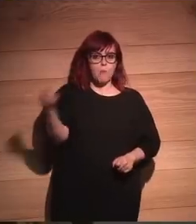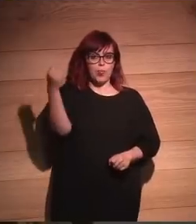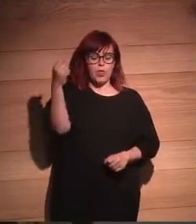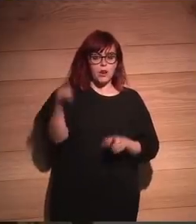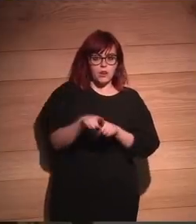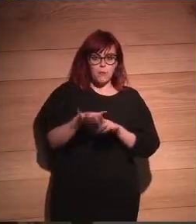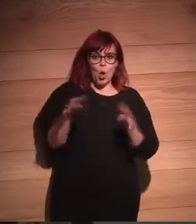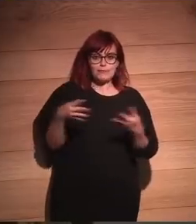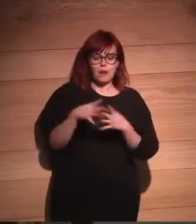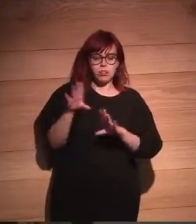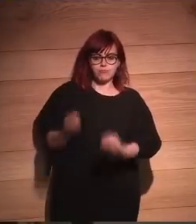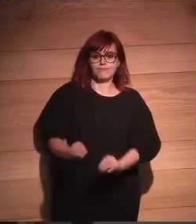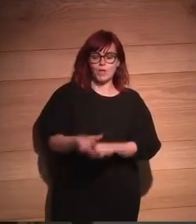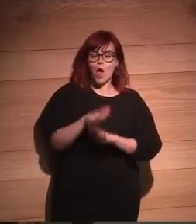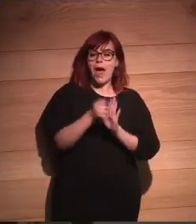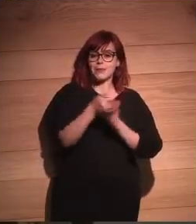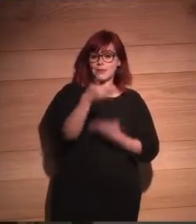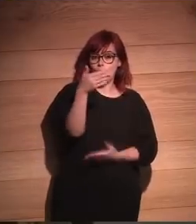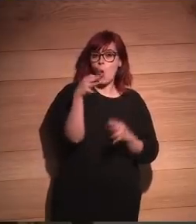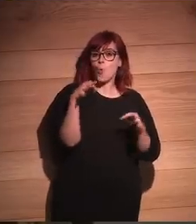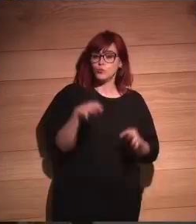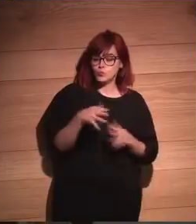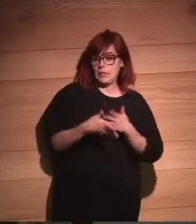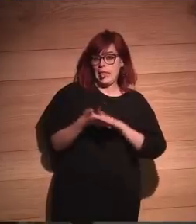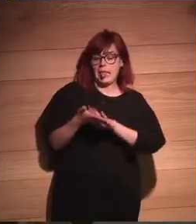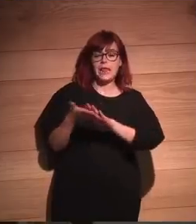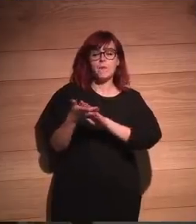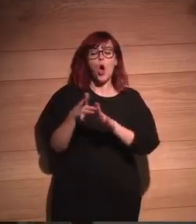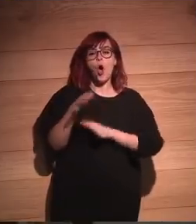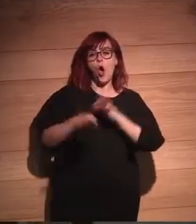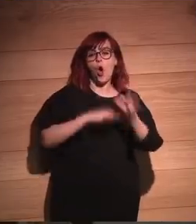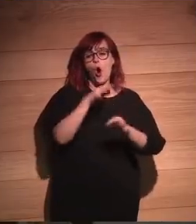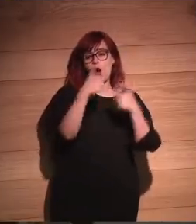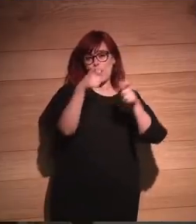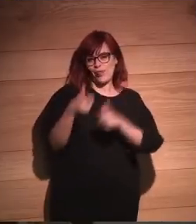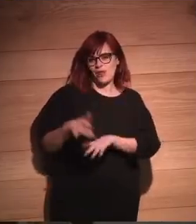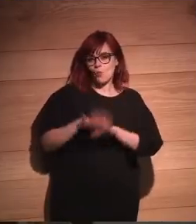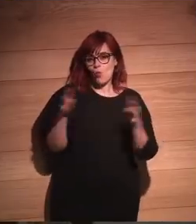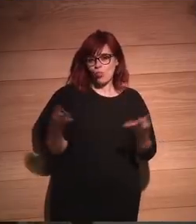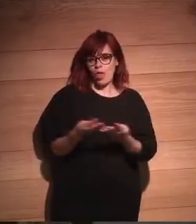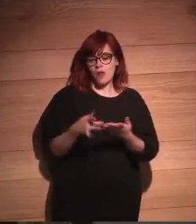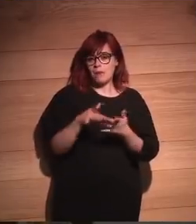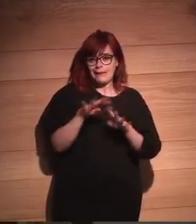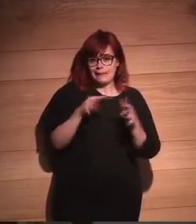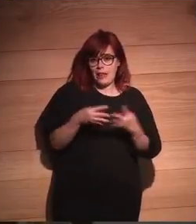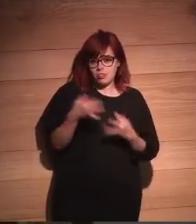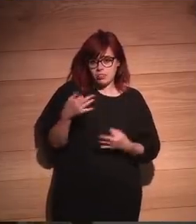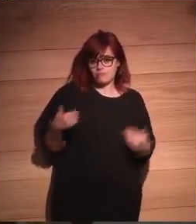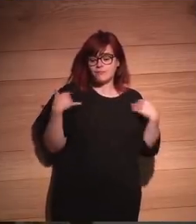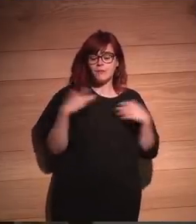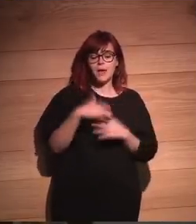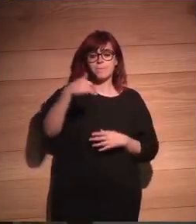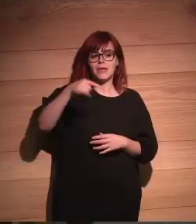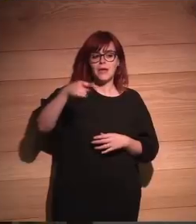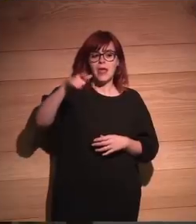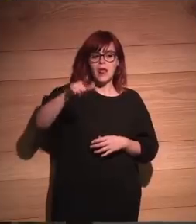es poder en el mundo, ¿no? Ella ha escrito un artículo precisamente que el nuevo orden mundial se disputa en Internet. Miguel Ángel